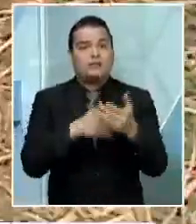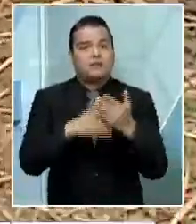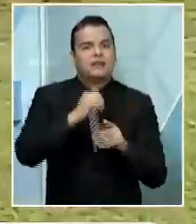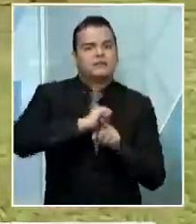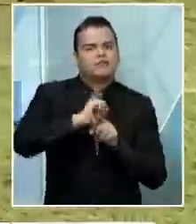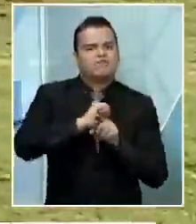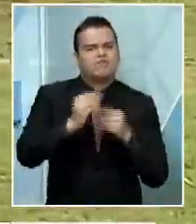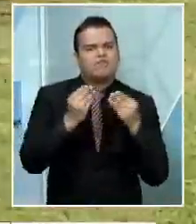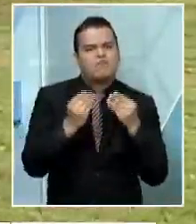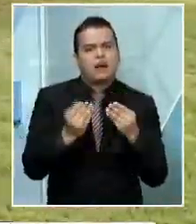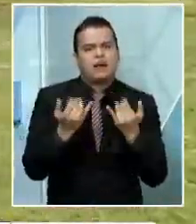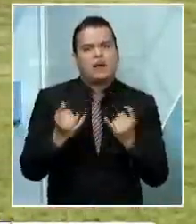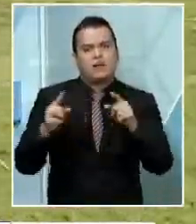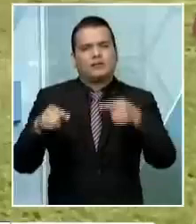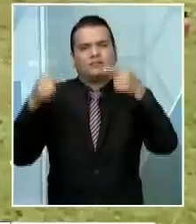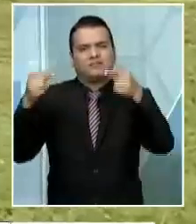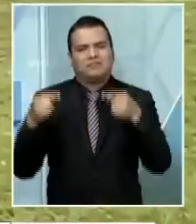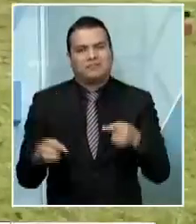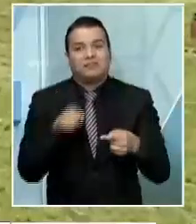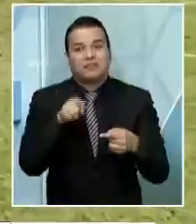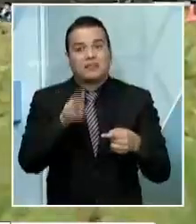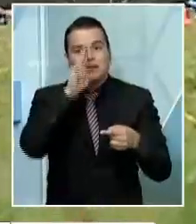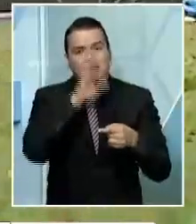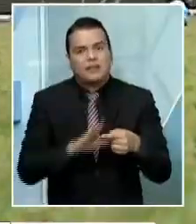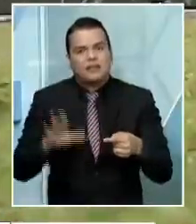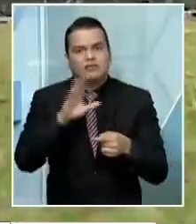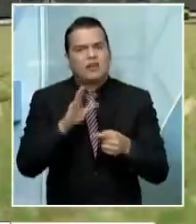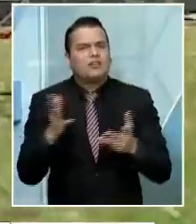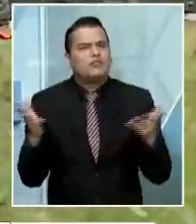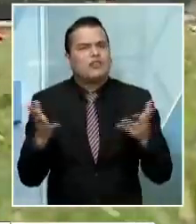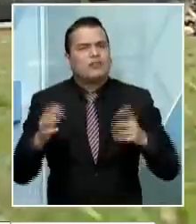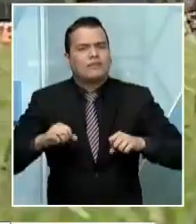para afrontar la segunda fase del Zonal Nacional en Bogotá.